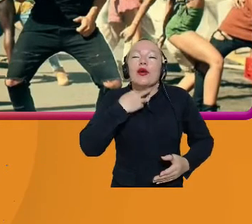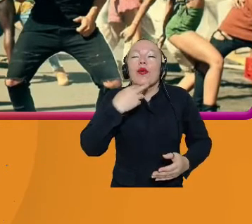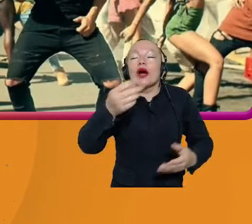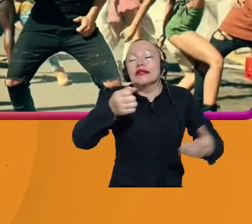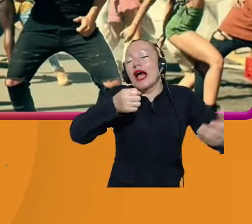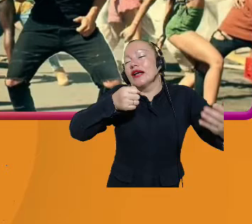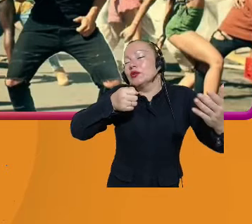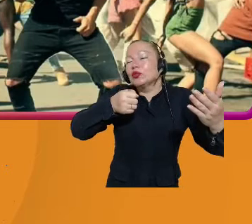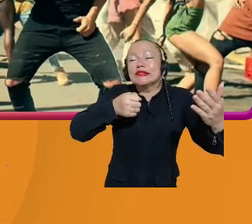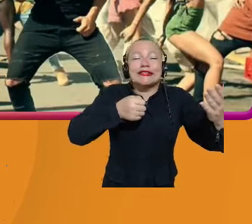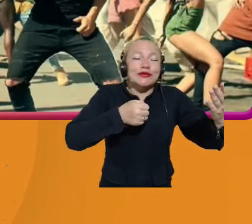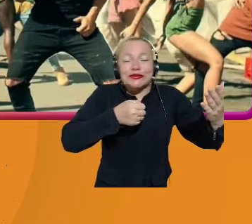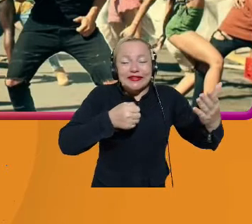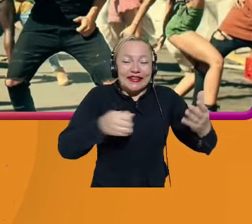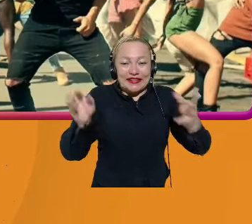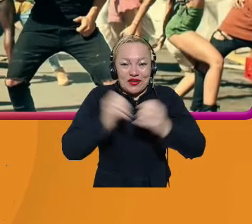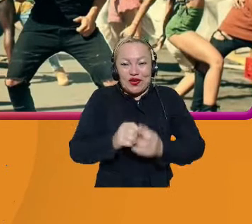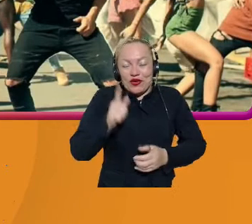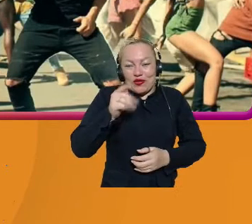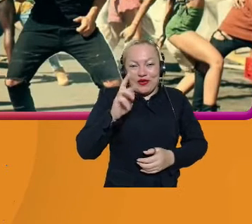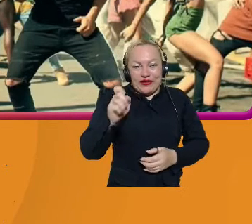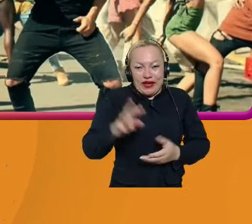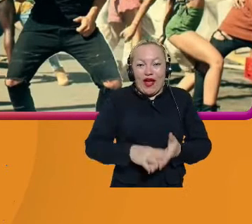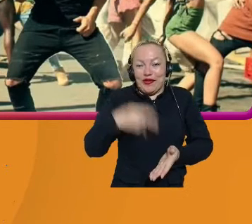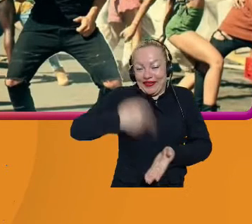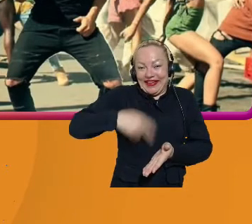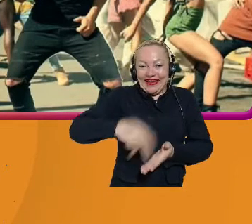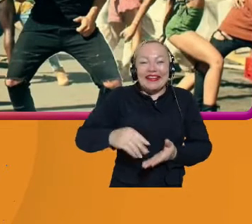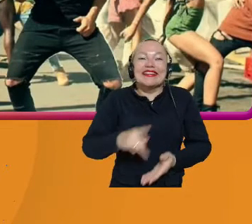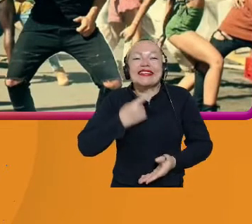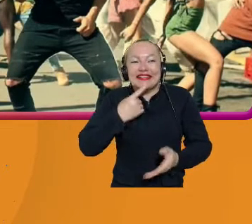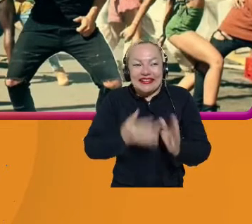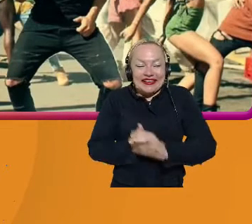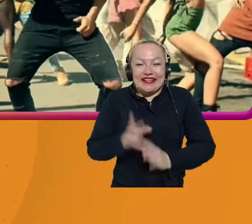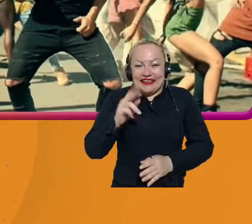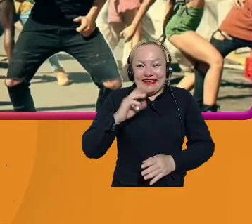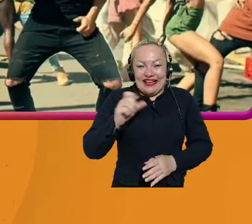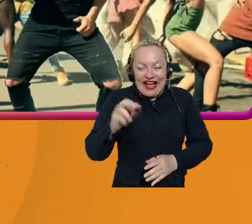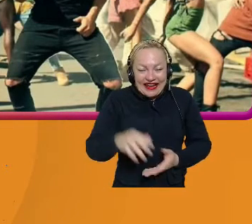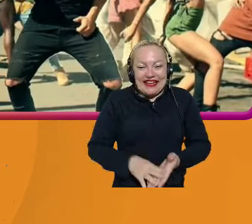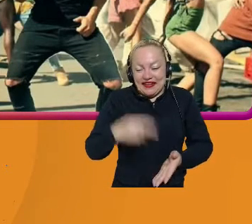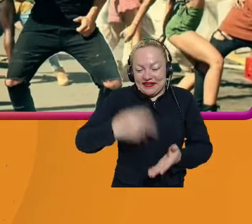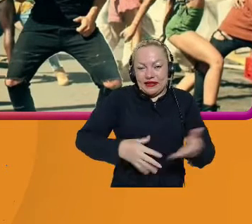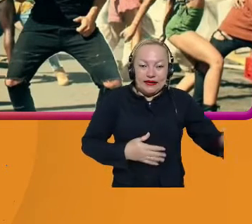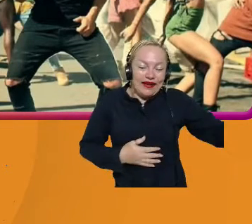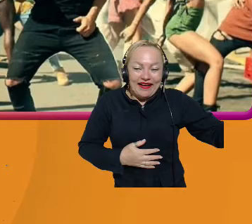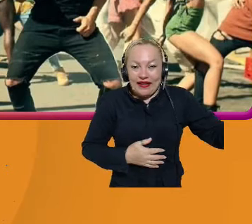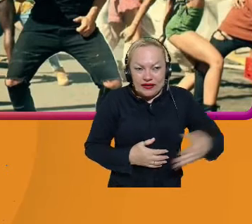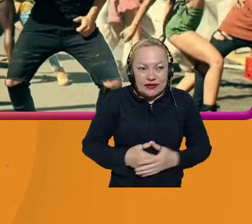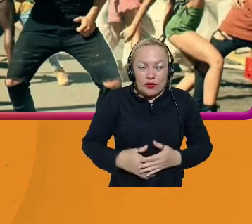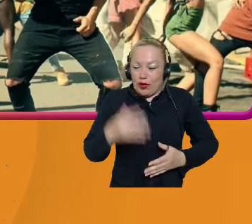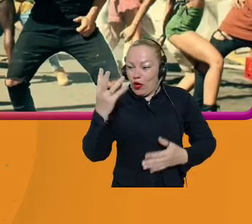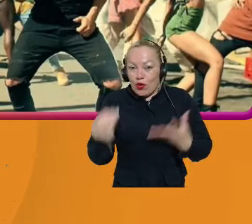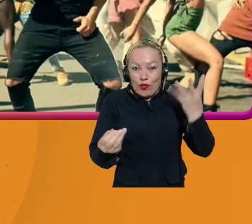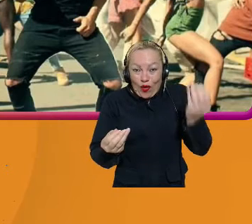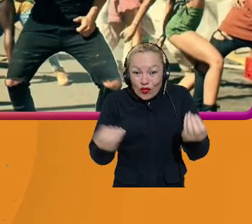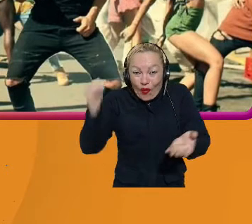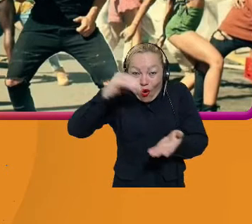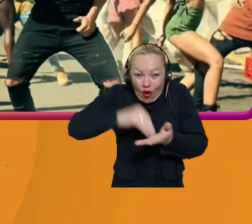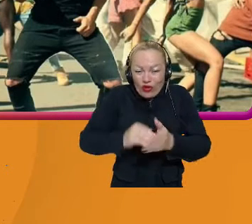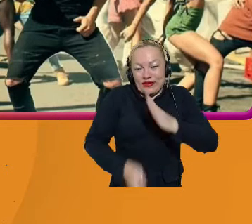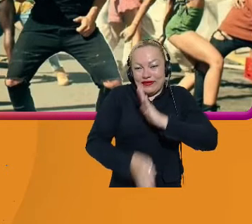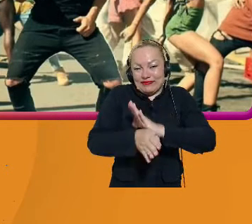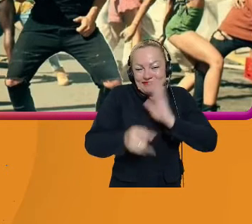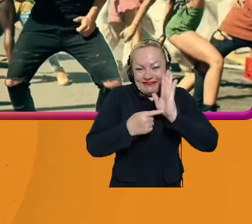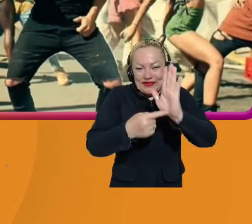nombré. La música de Wilfrido Vargas tú la escuchas y la bailas. La de Ricarena la escuchas y la bailas, pero no volvieron a salir esos grupos,